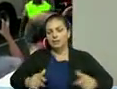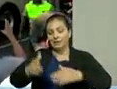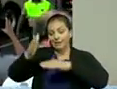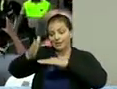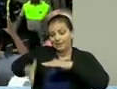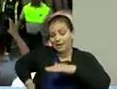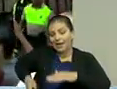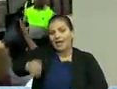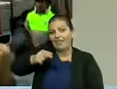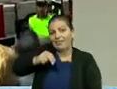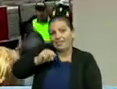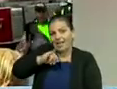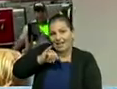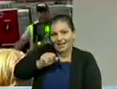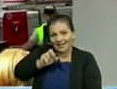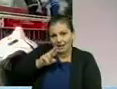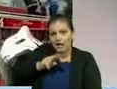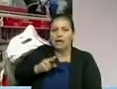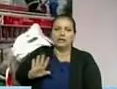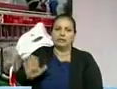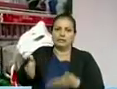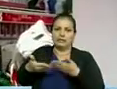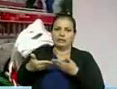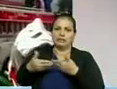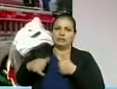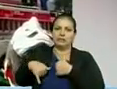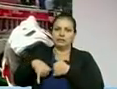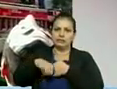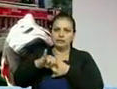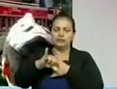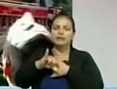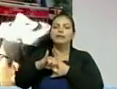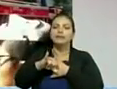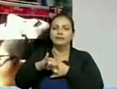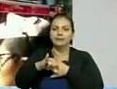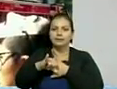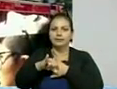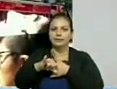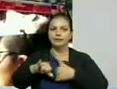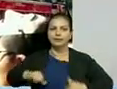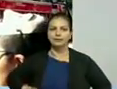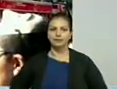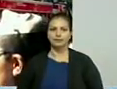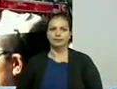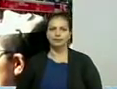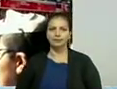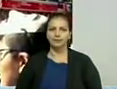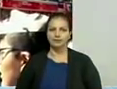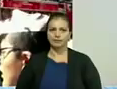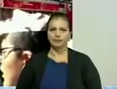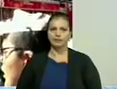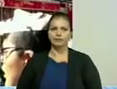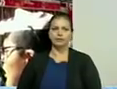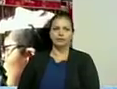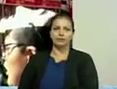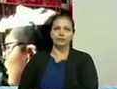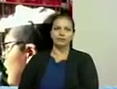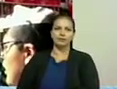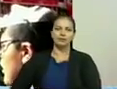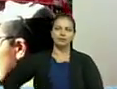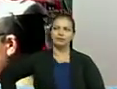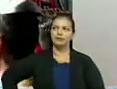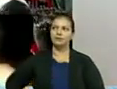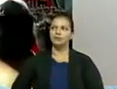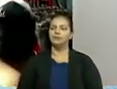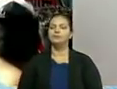los vehículos, pero las cintas del lado de la vereda se mantiene. Hay personal aquí también de la